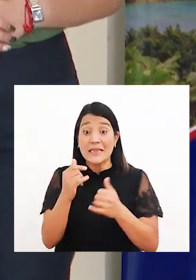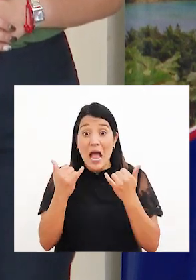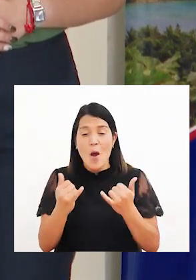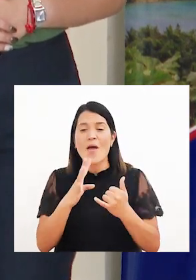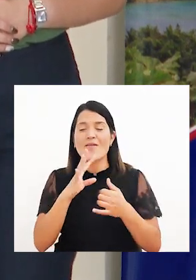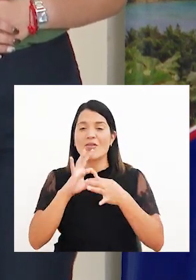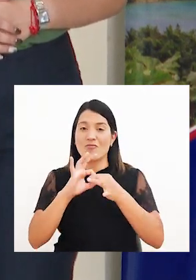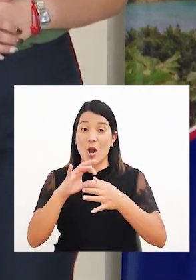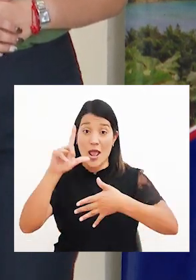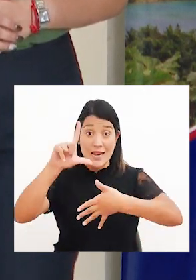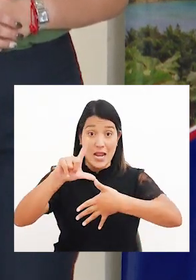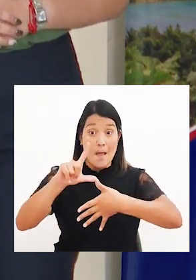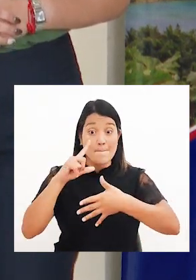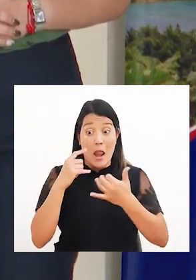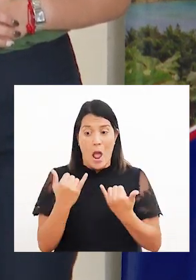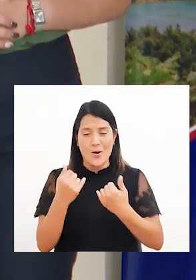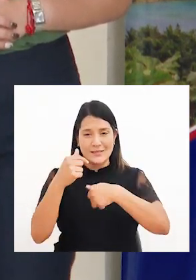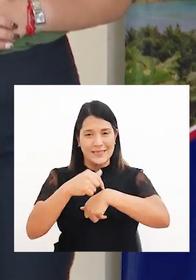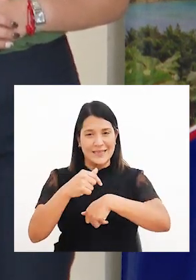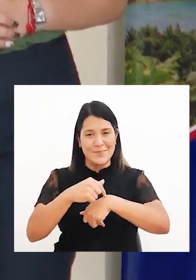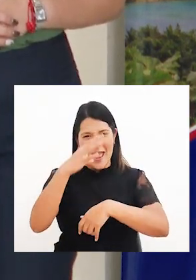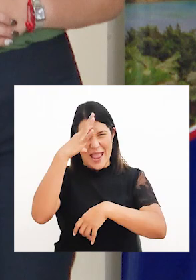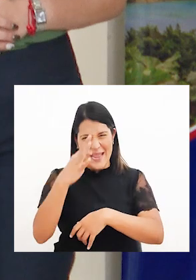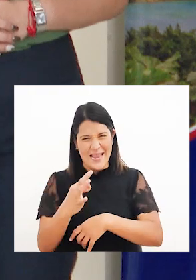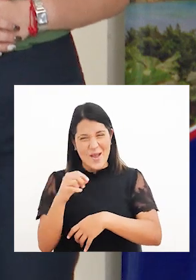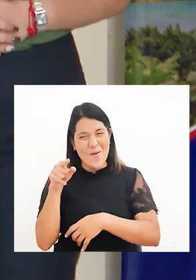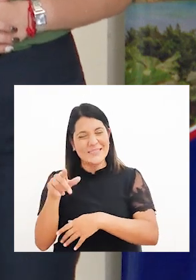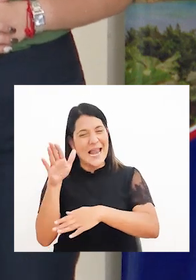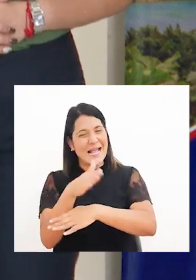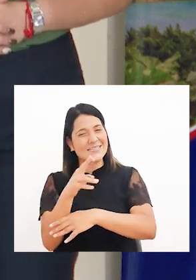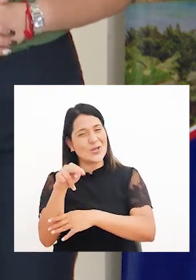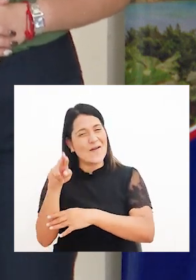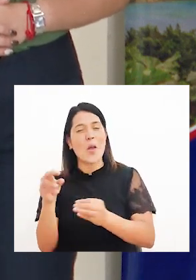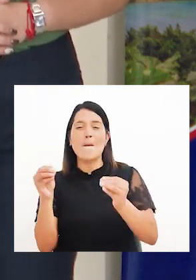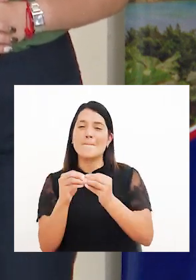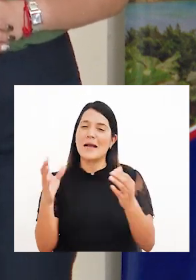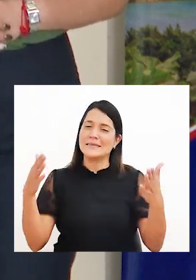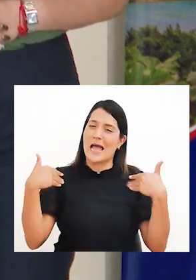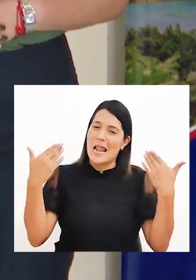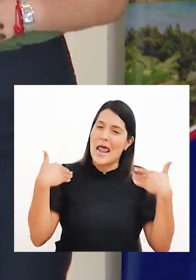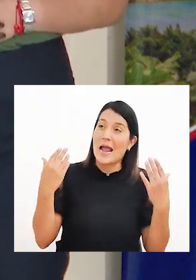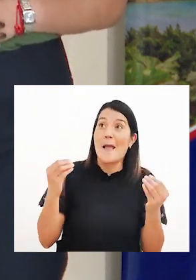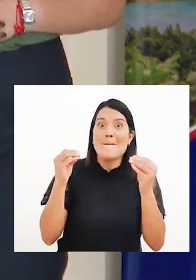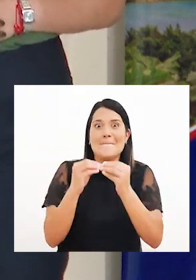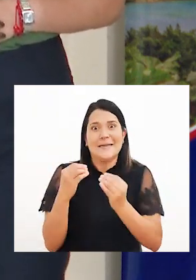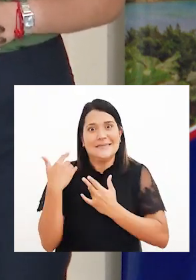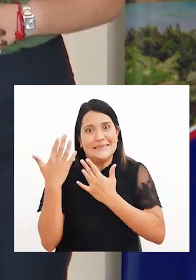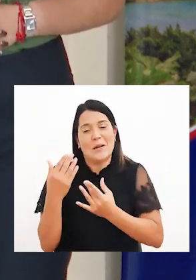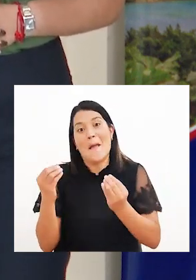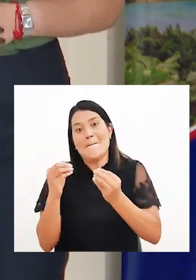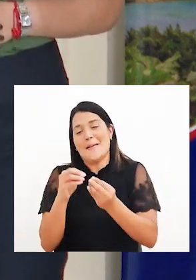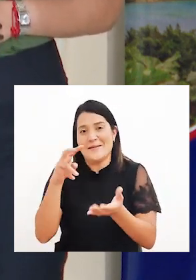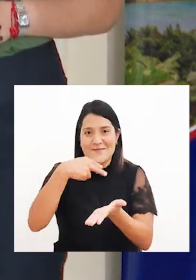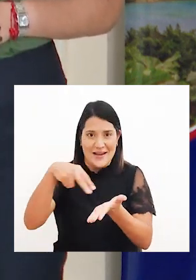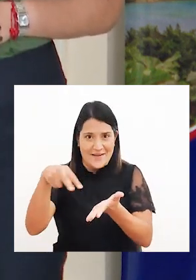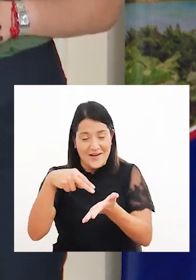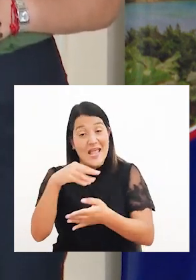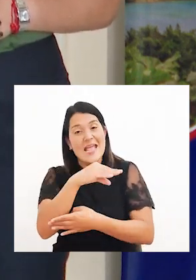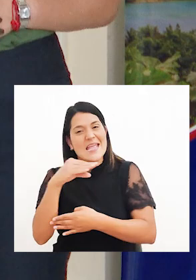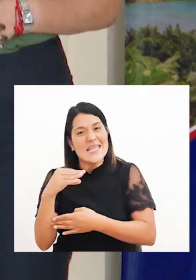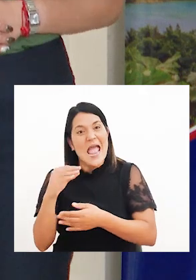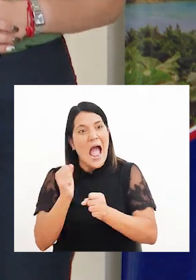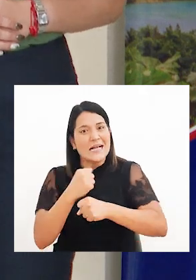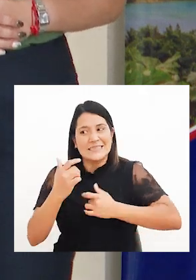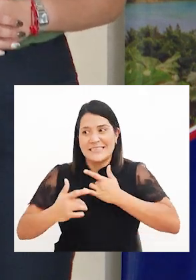de Latinoamérica, para esta época creo que es uno de los villancicos más alegres, más esperados, más bailables y que